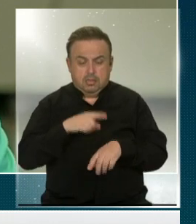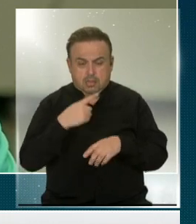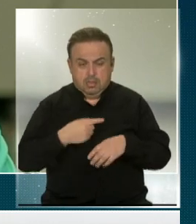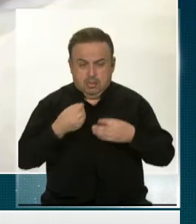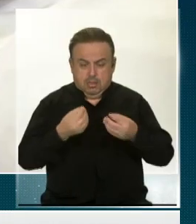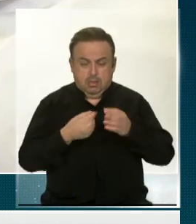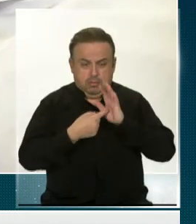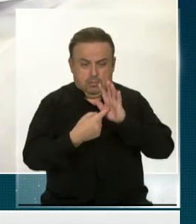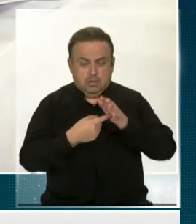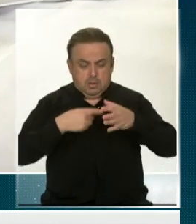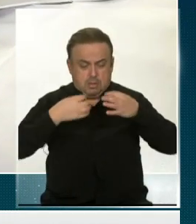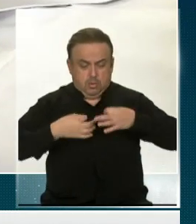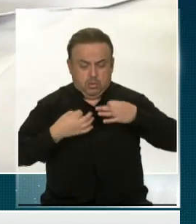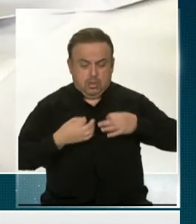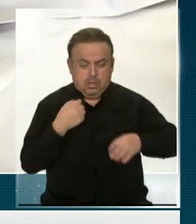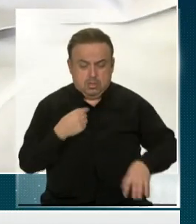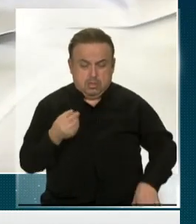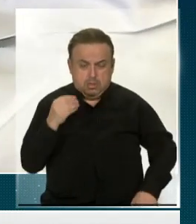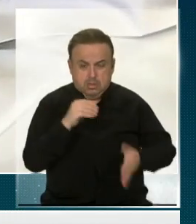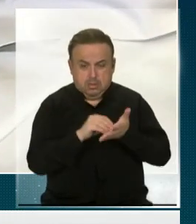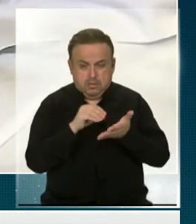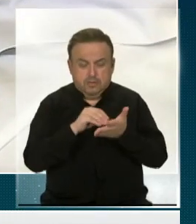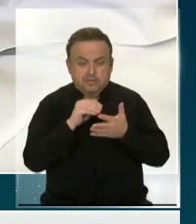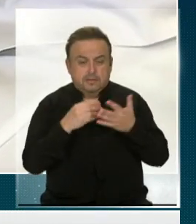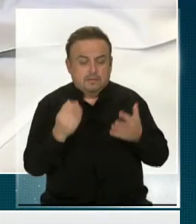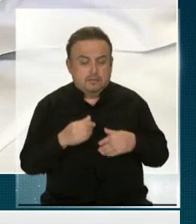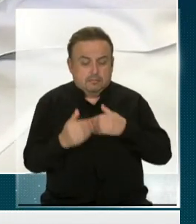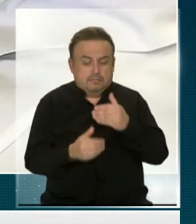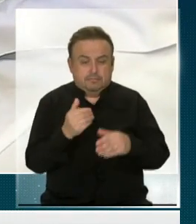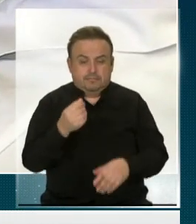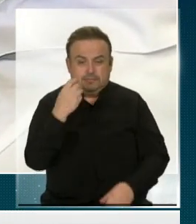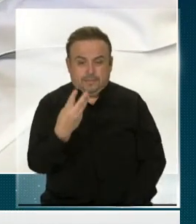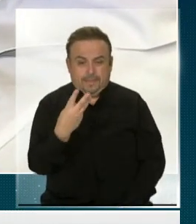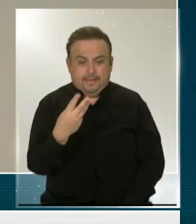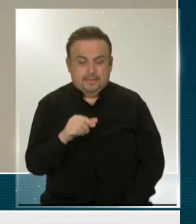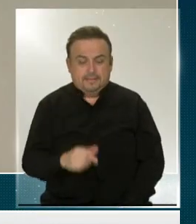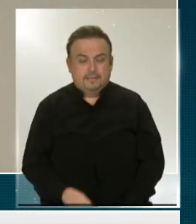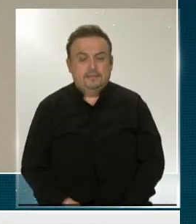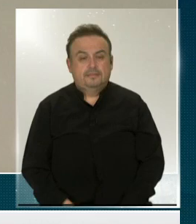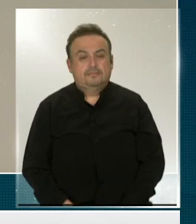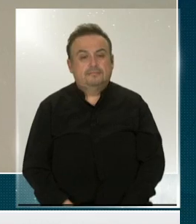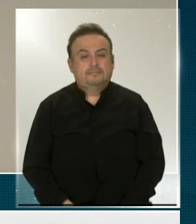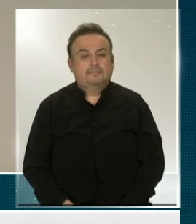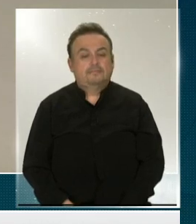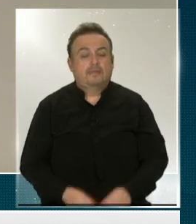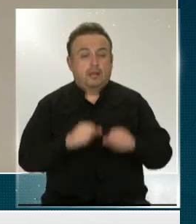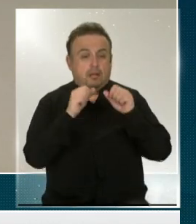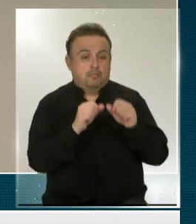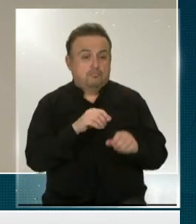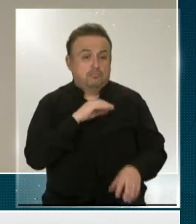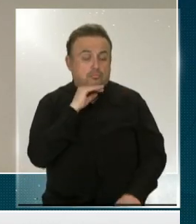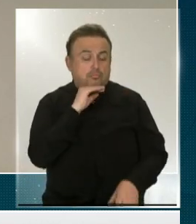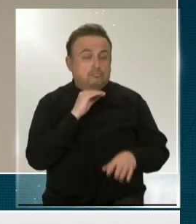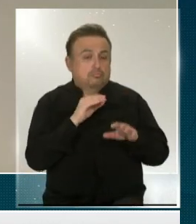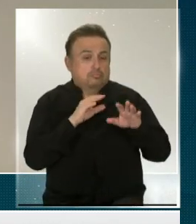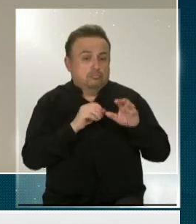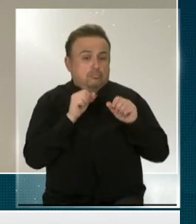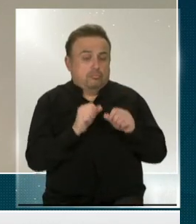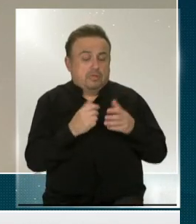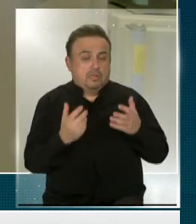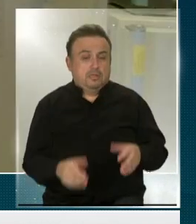seguridad que es un factor también muy importante múltiplo de fase 3 puede ser suficiente para que se